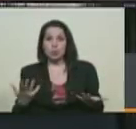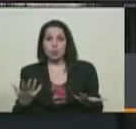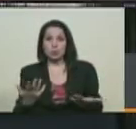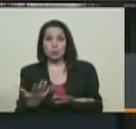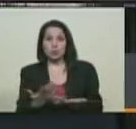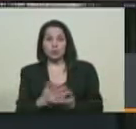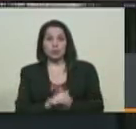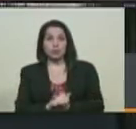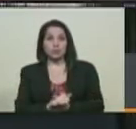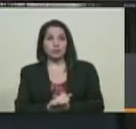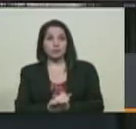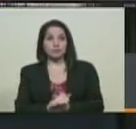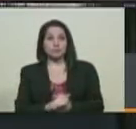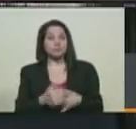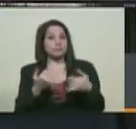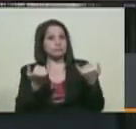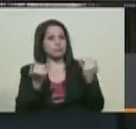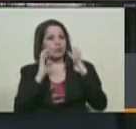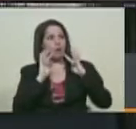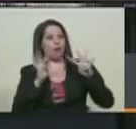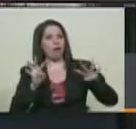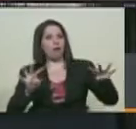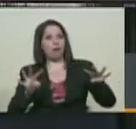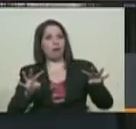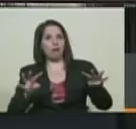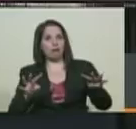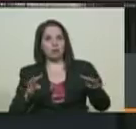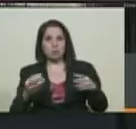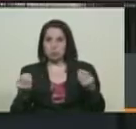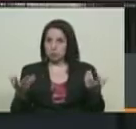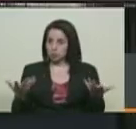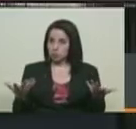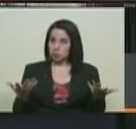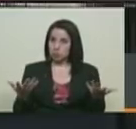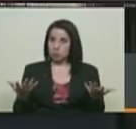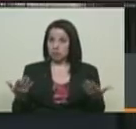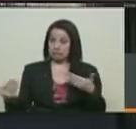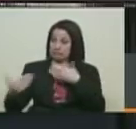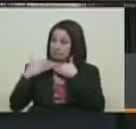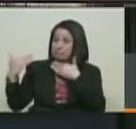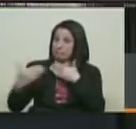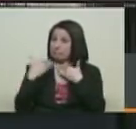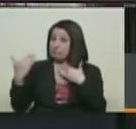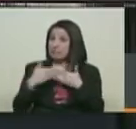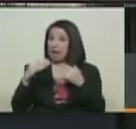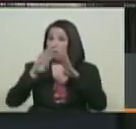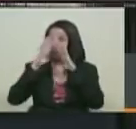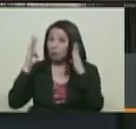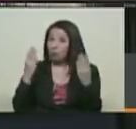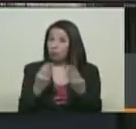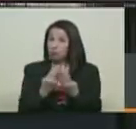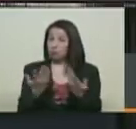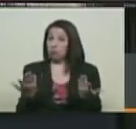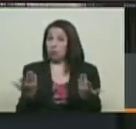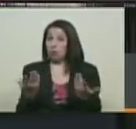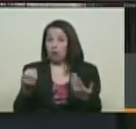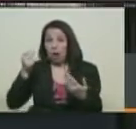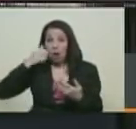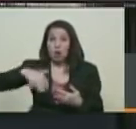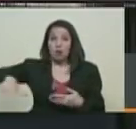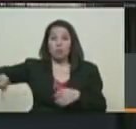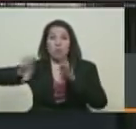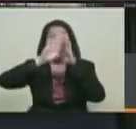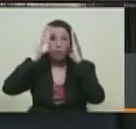Lo que pasa es que ahora lo hace vulgar. Ahora el imperialismo amenaza a los gobiernos del mundo, a los pueblos del mundo.